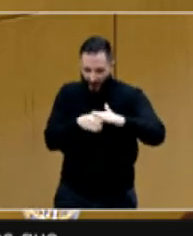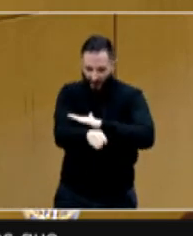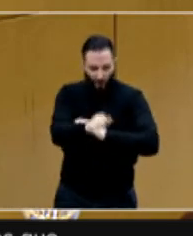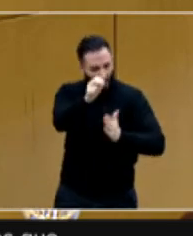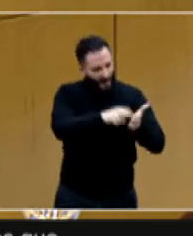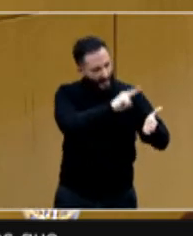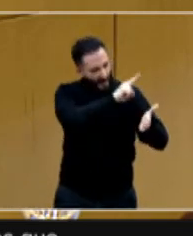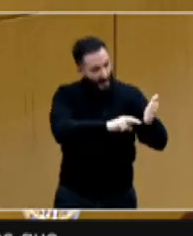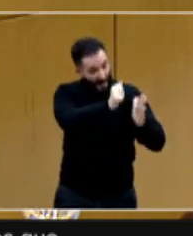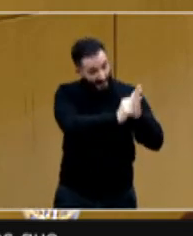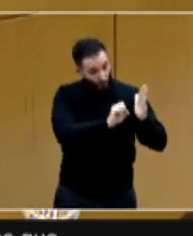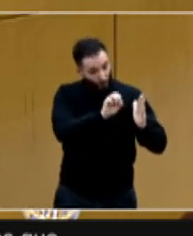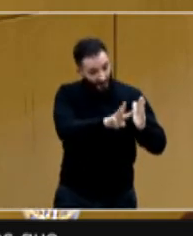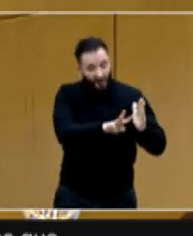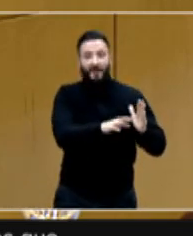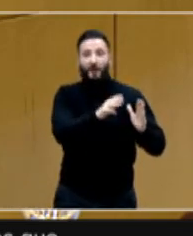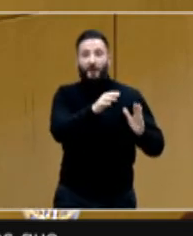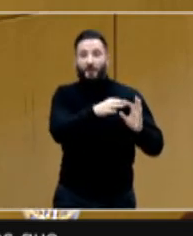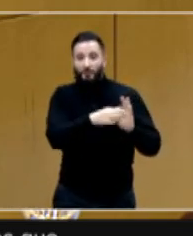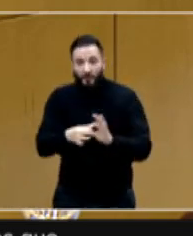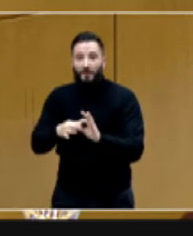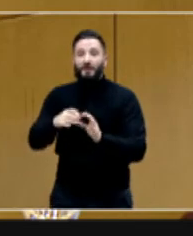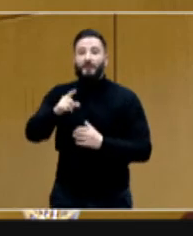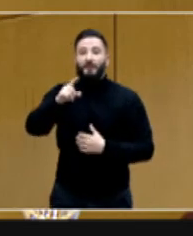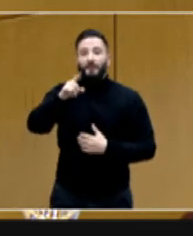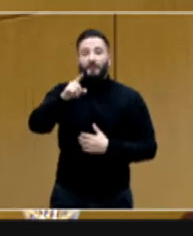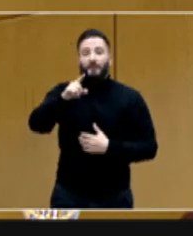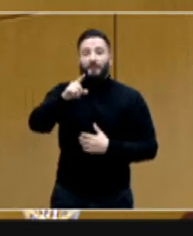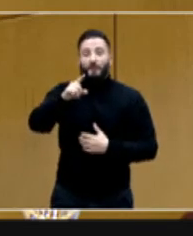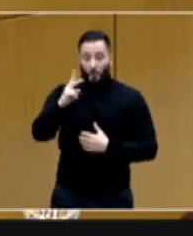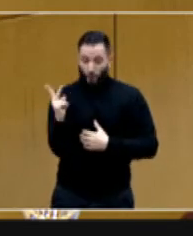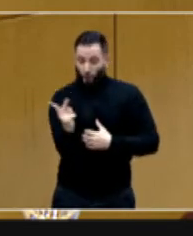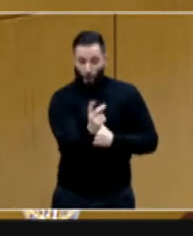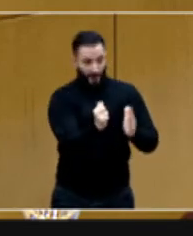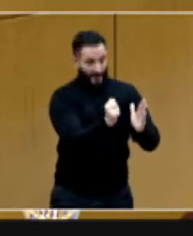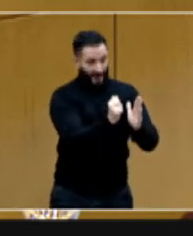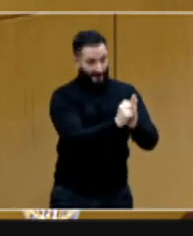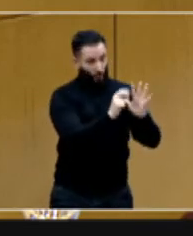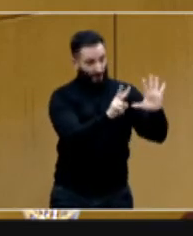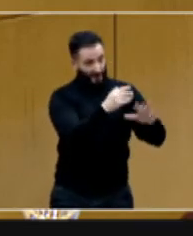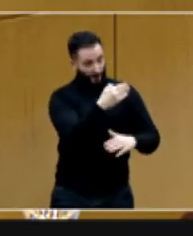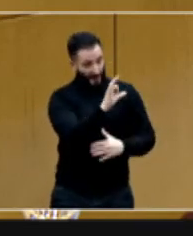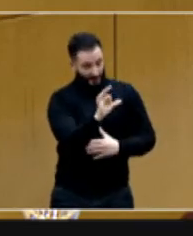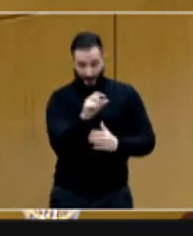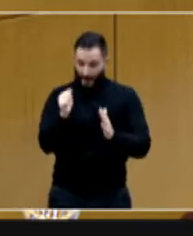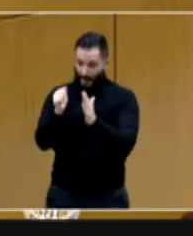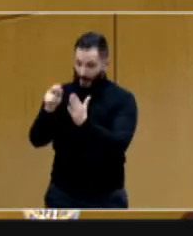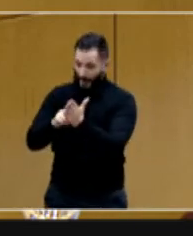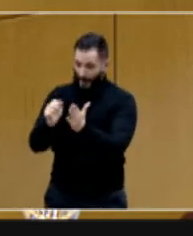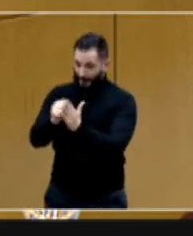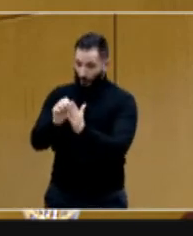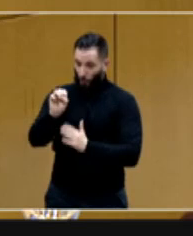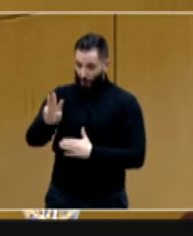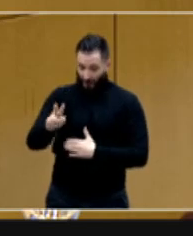tiene su implante ya en nuestro ordenamiento jurídico procesal mediante dos estos dos artículos siete bis pero hay que hacerlo efectivo hay que hacerlo real